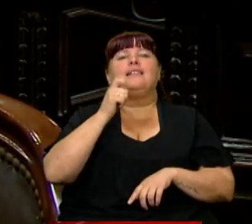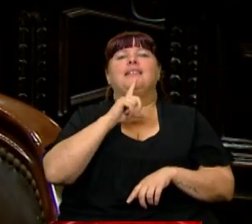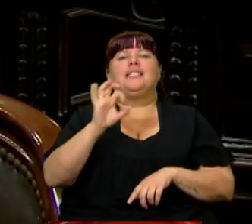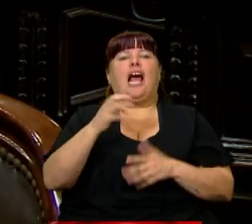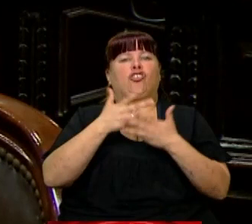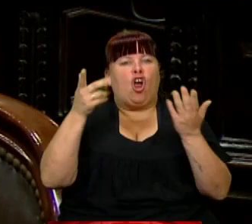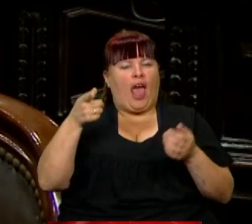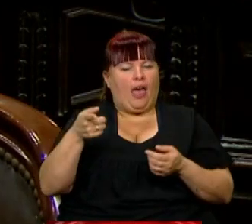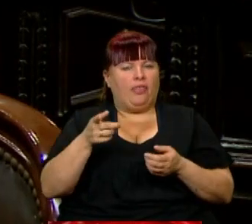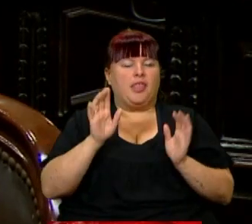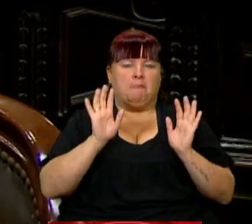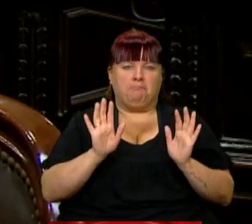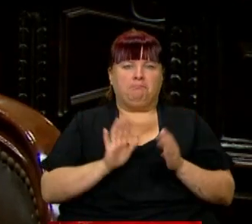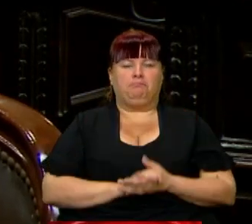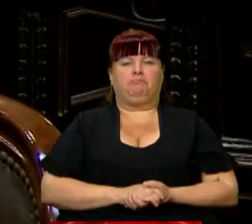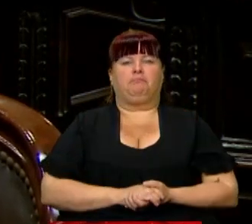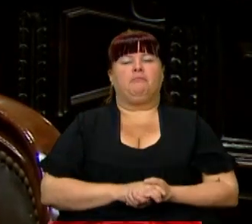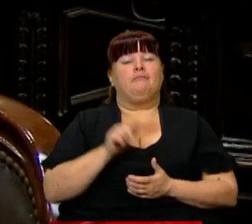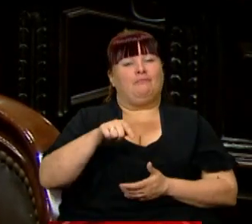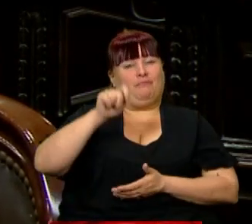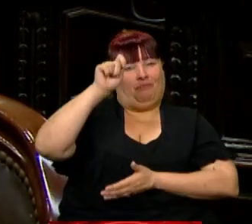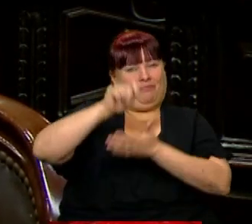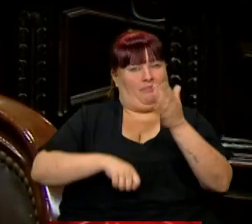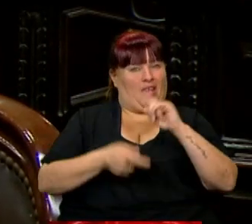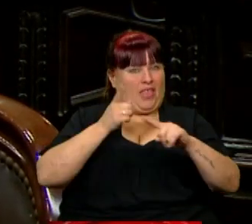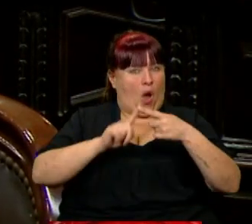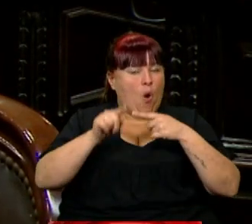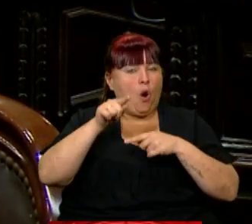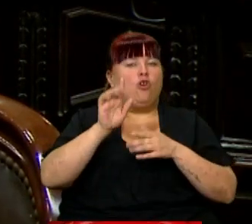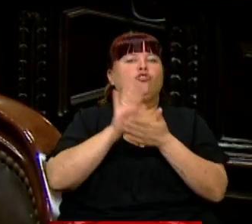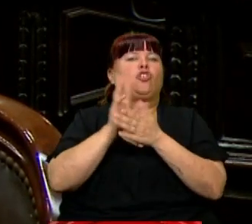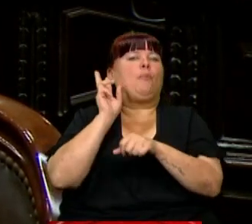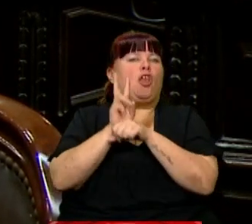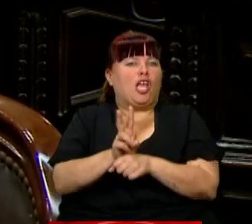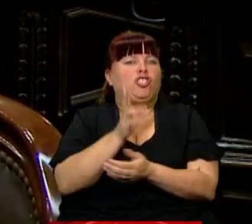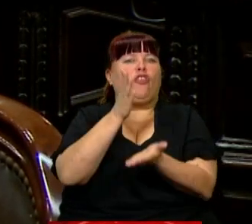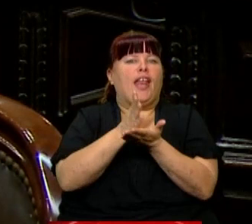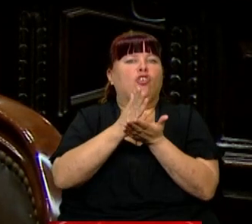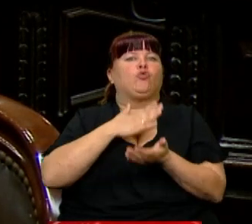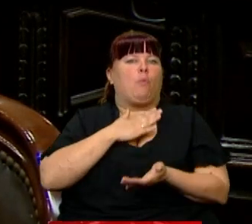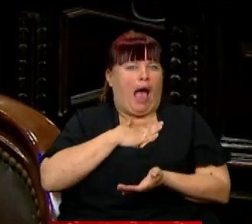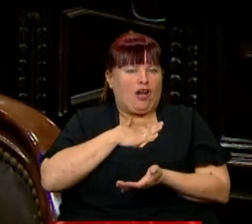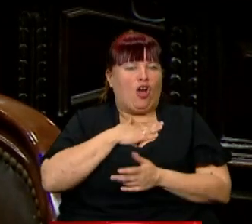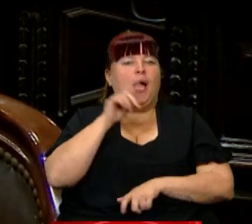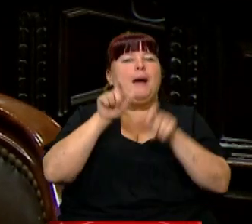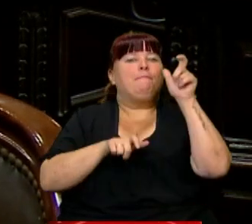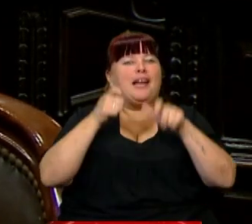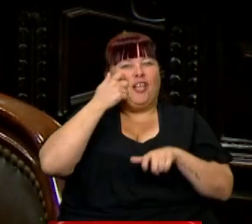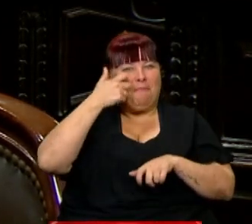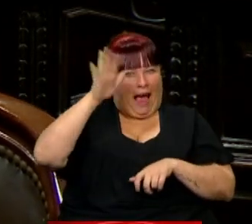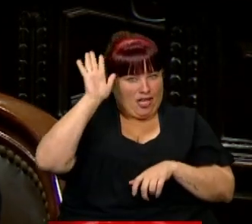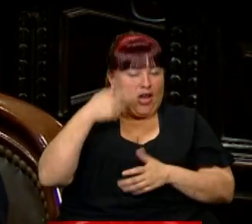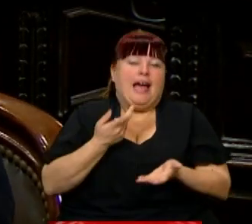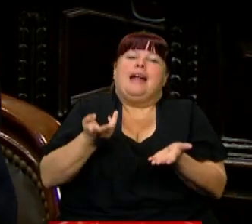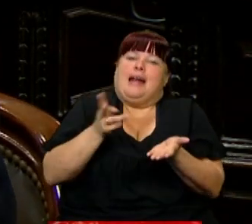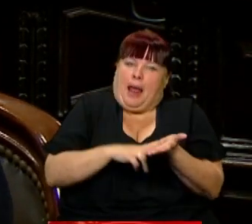Grande. Ahora, esta Convención sobre Protección de los Derechos Humanos de Personas Mayores,